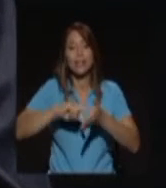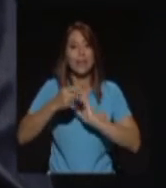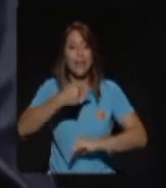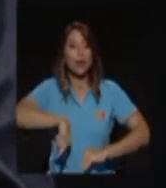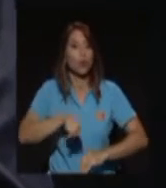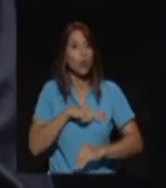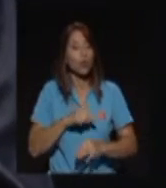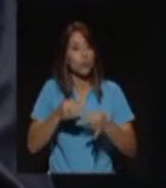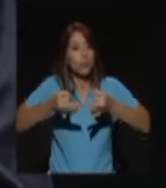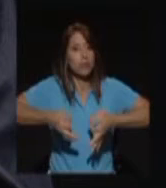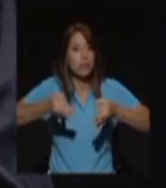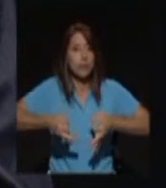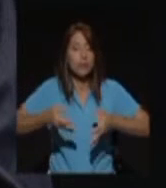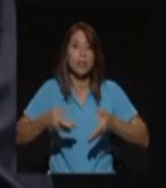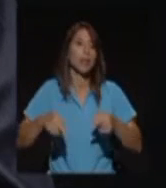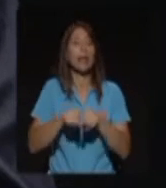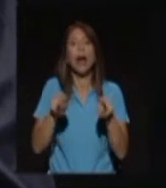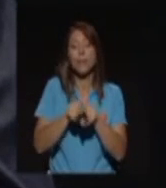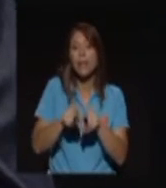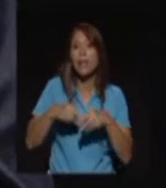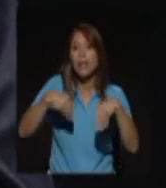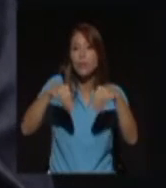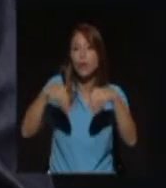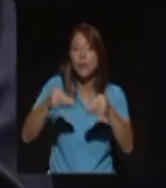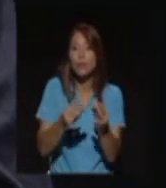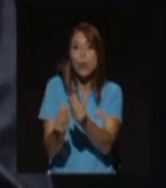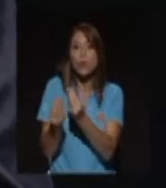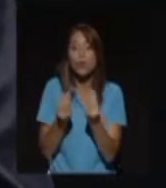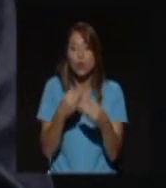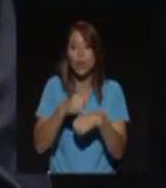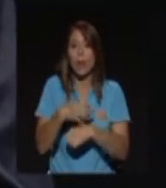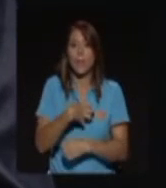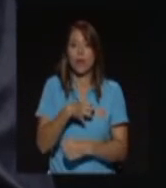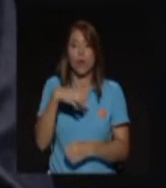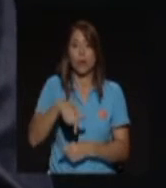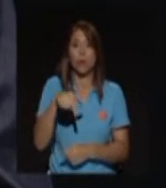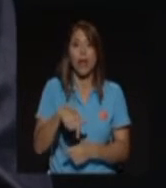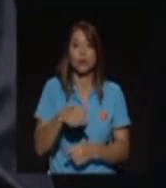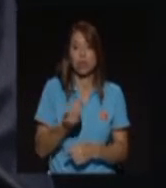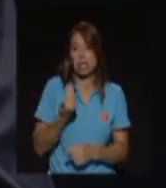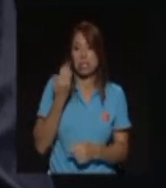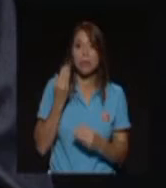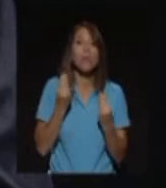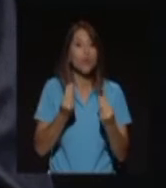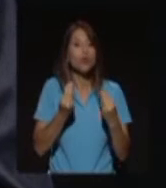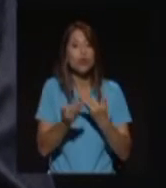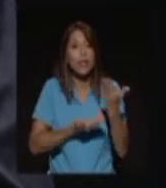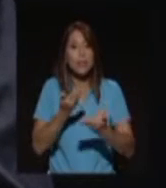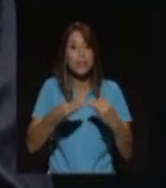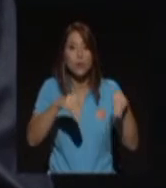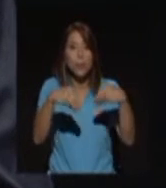sector agrícola. Exportamos productos manufacturados y también recientemente muchos servicios, también aquí tenemos una